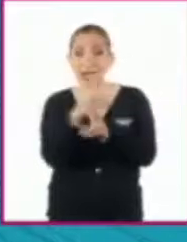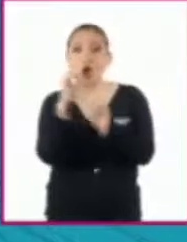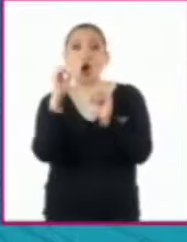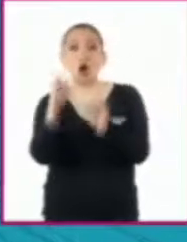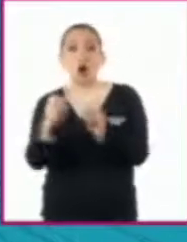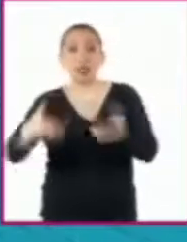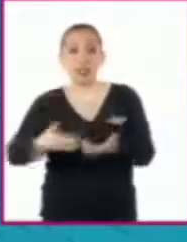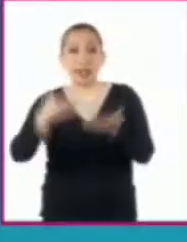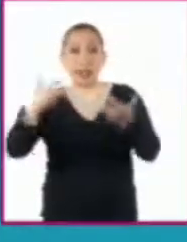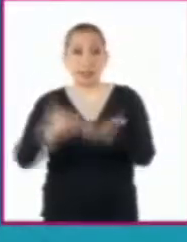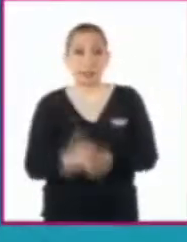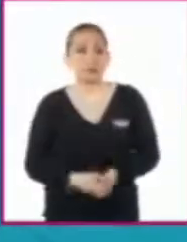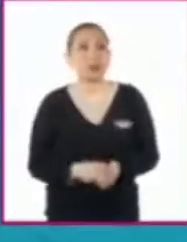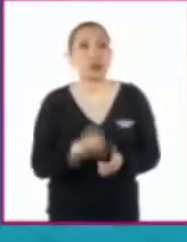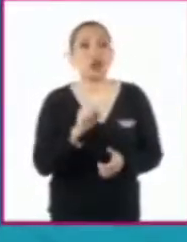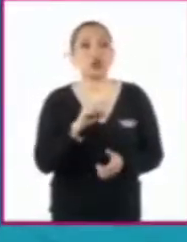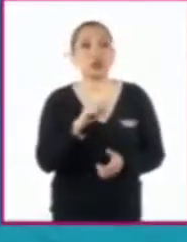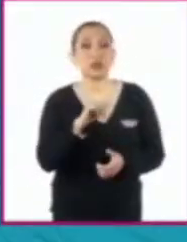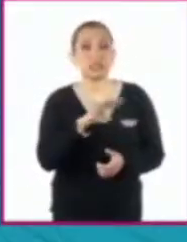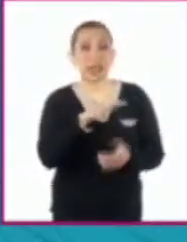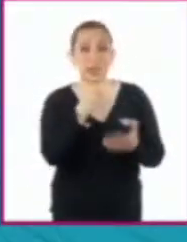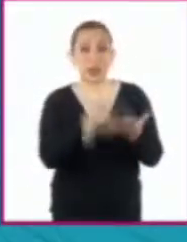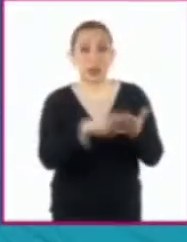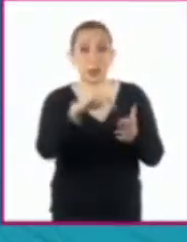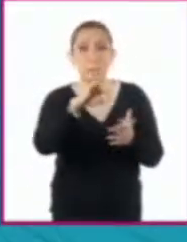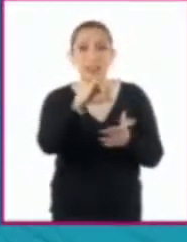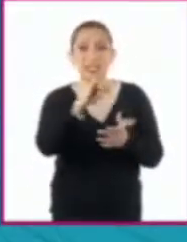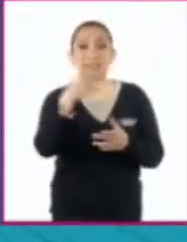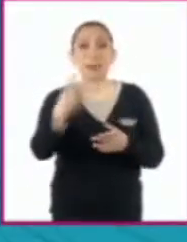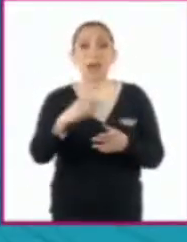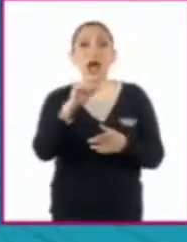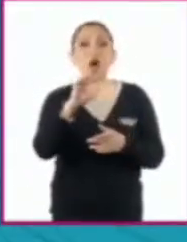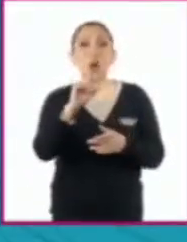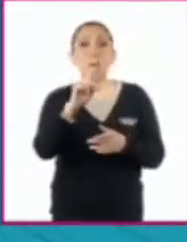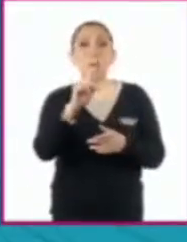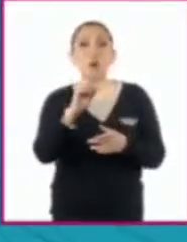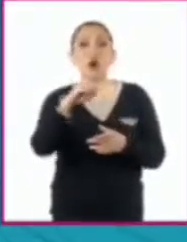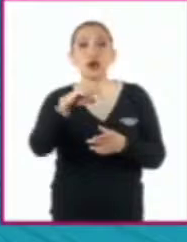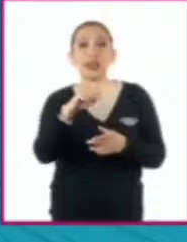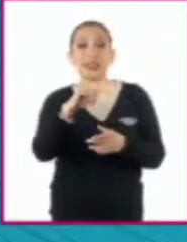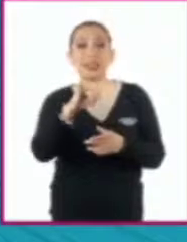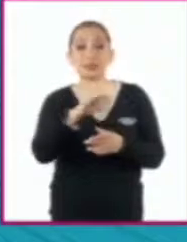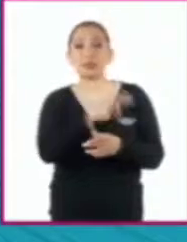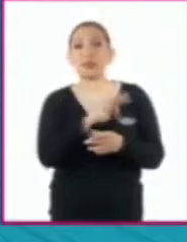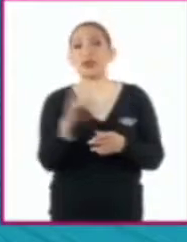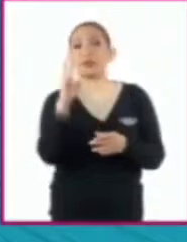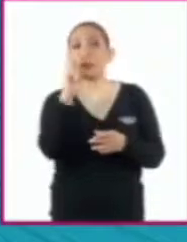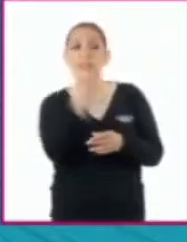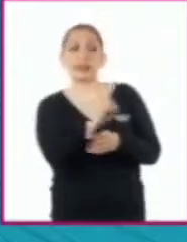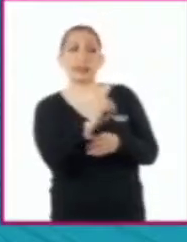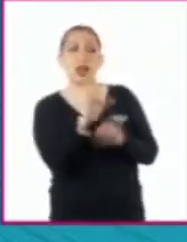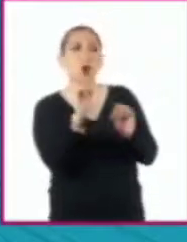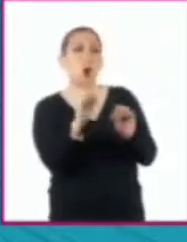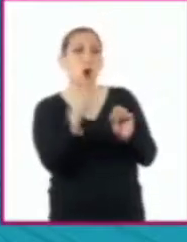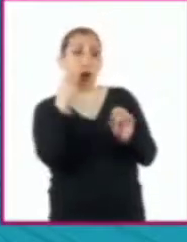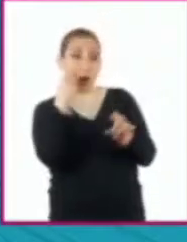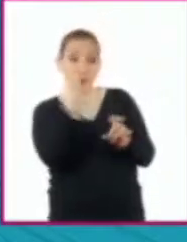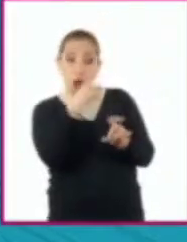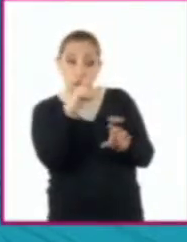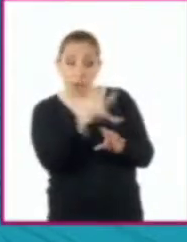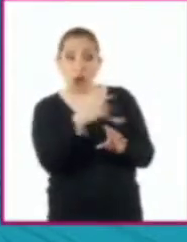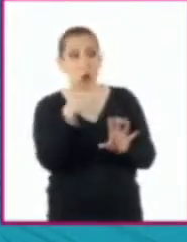una ensalada. Las sustancias que integran una mezcla se llaman componentes. Estos pueden distinguirse o no a simple